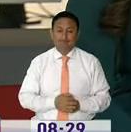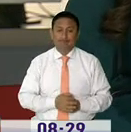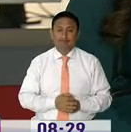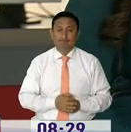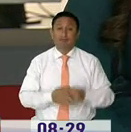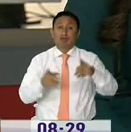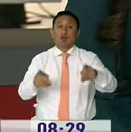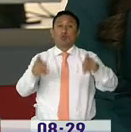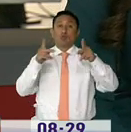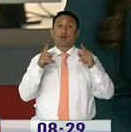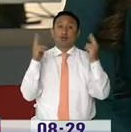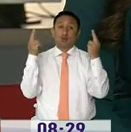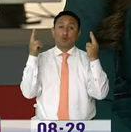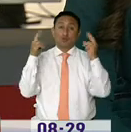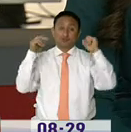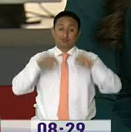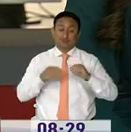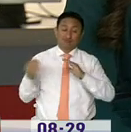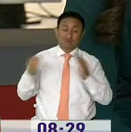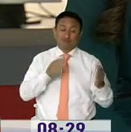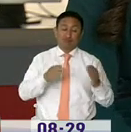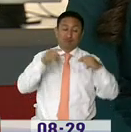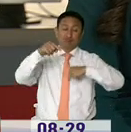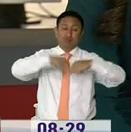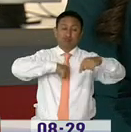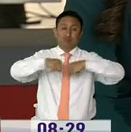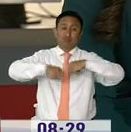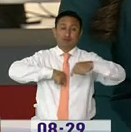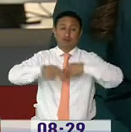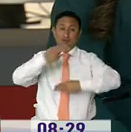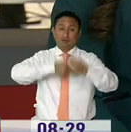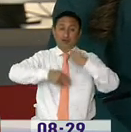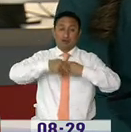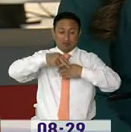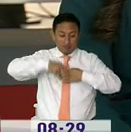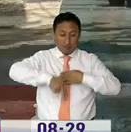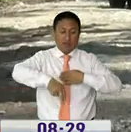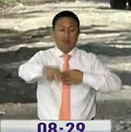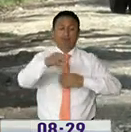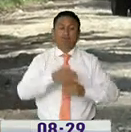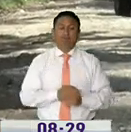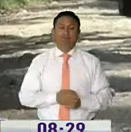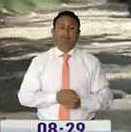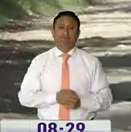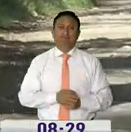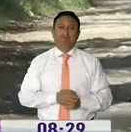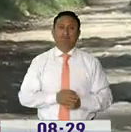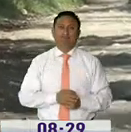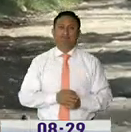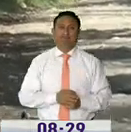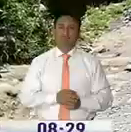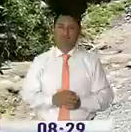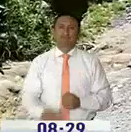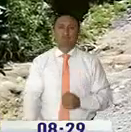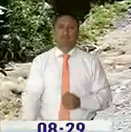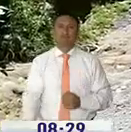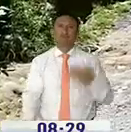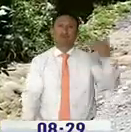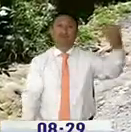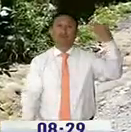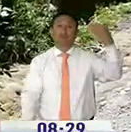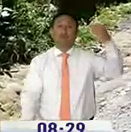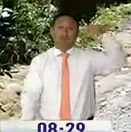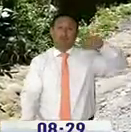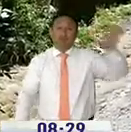puente Rumichaca fue habilitado de manera parcial para el transporte comercial. Alcaldes de Botúfar y Tulcán cerraron los accesos a las